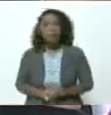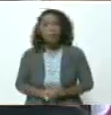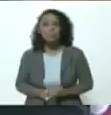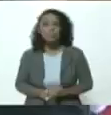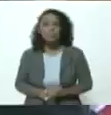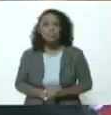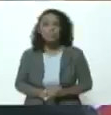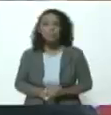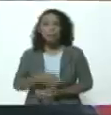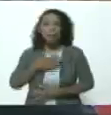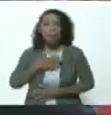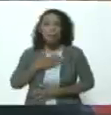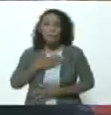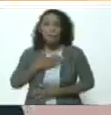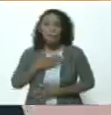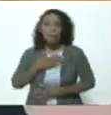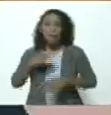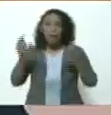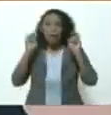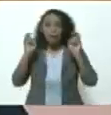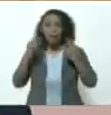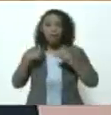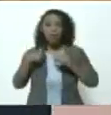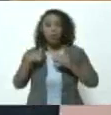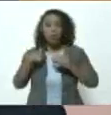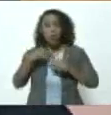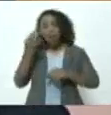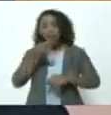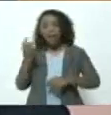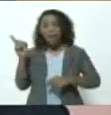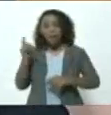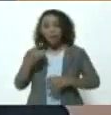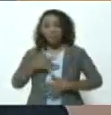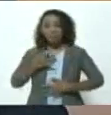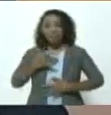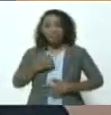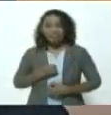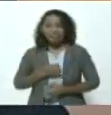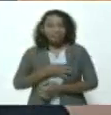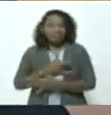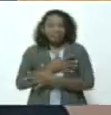Bueno, en mi caso la verdad es que esto me conmovió.